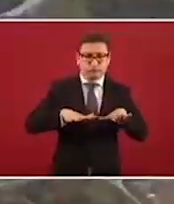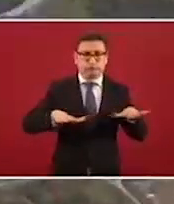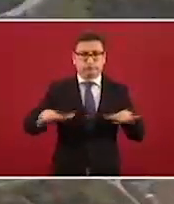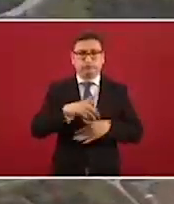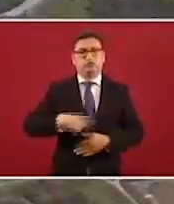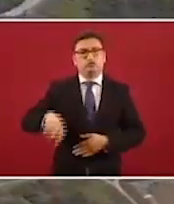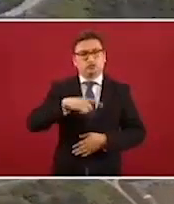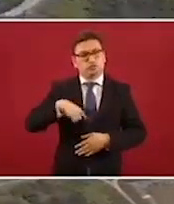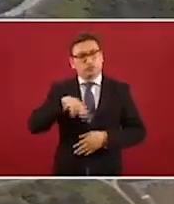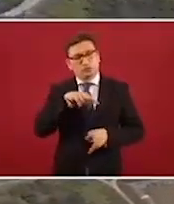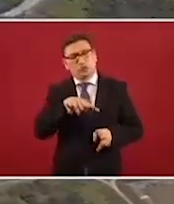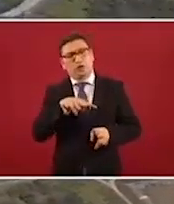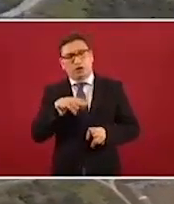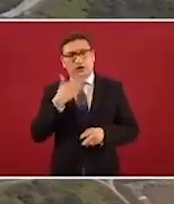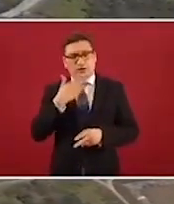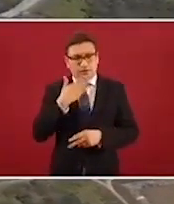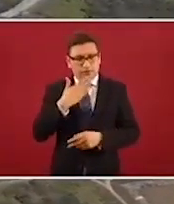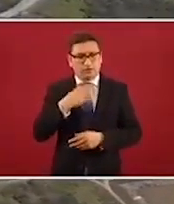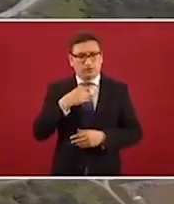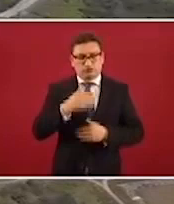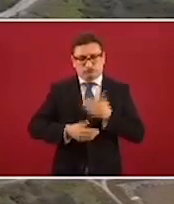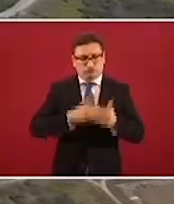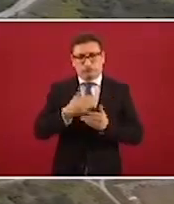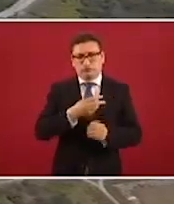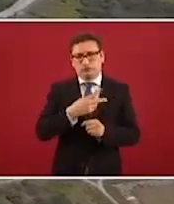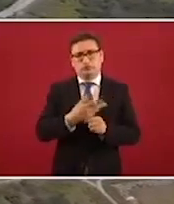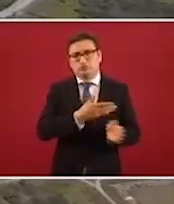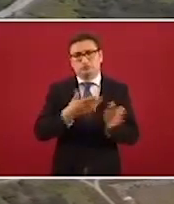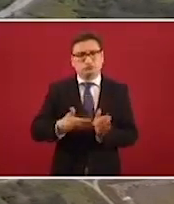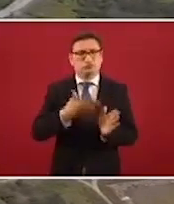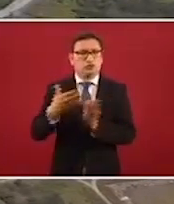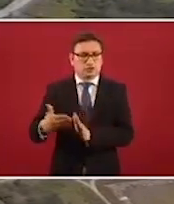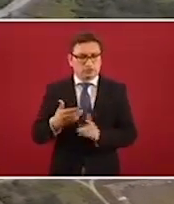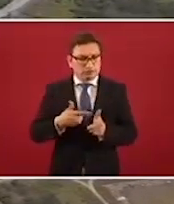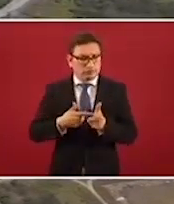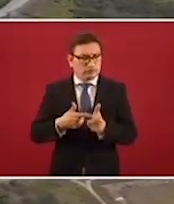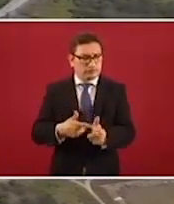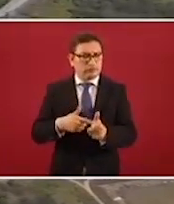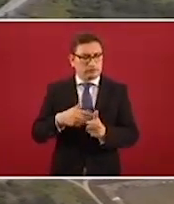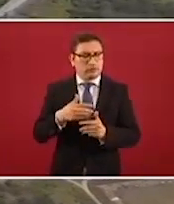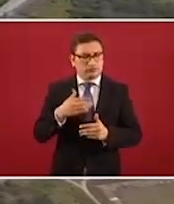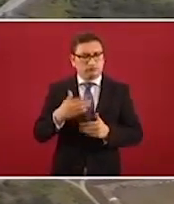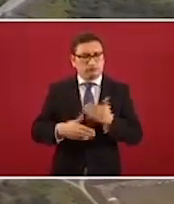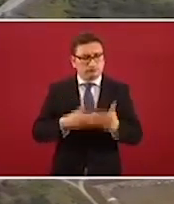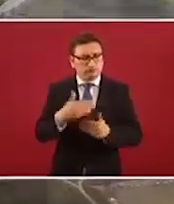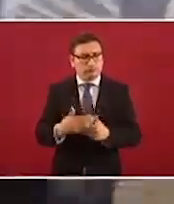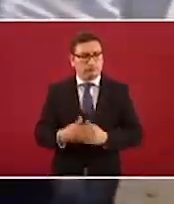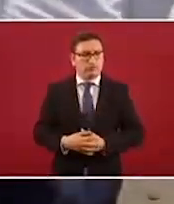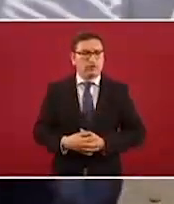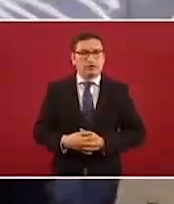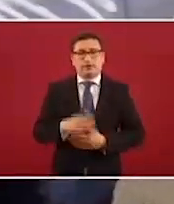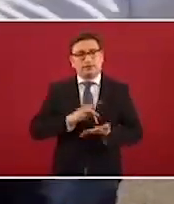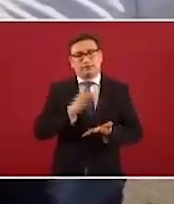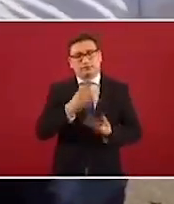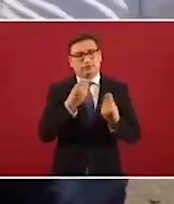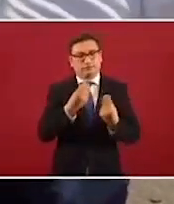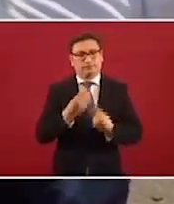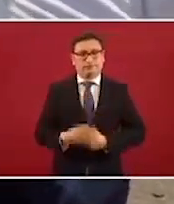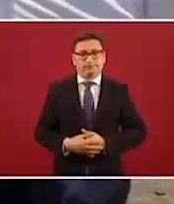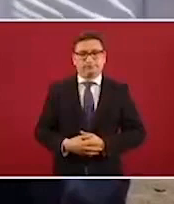Estamos observando ya la segunda etapa, otras que van entrando. Muchas gracias